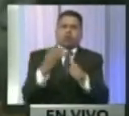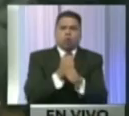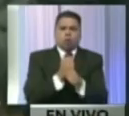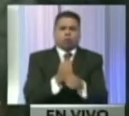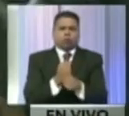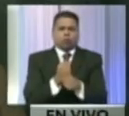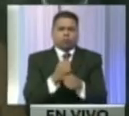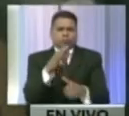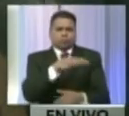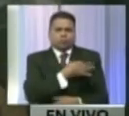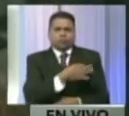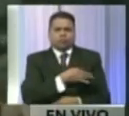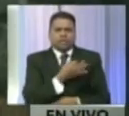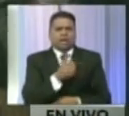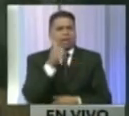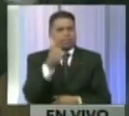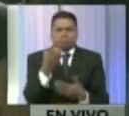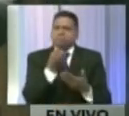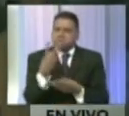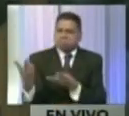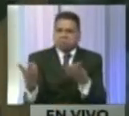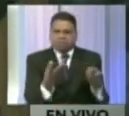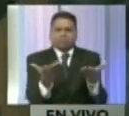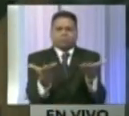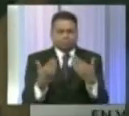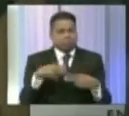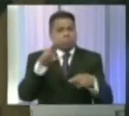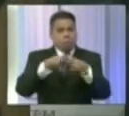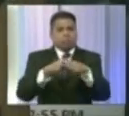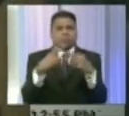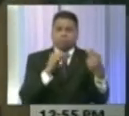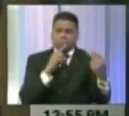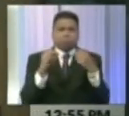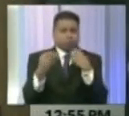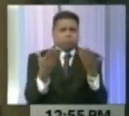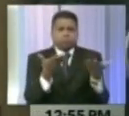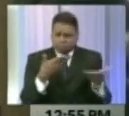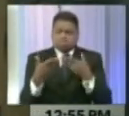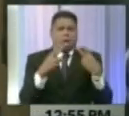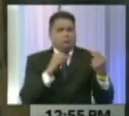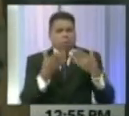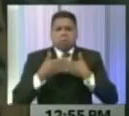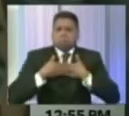las impulse, bienvenido sea. Vamos a sentarnos. Vamos a sentarnos.